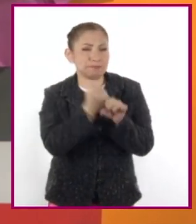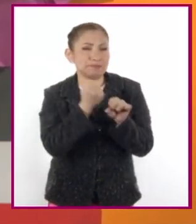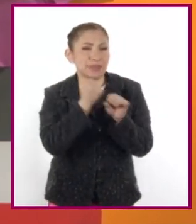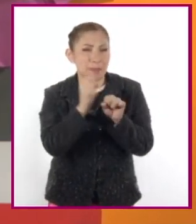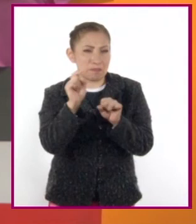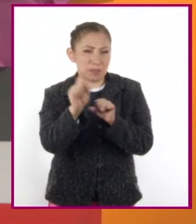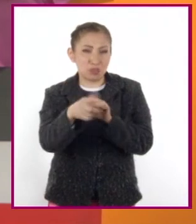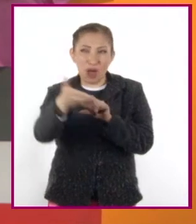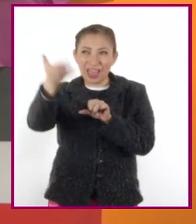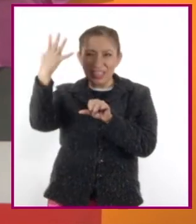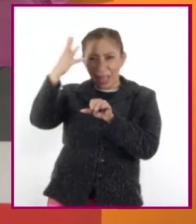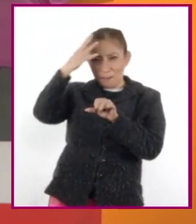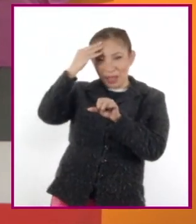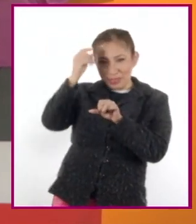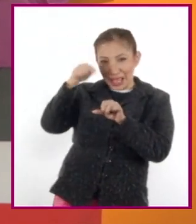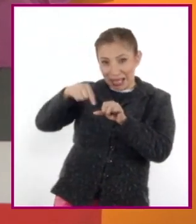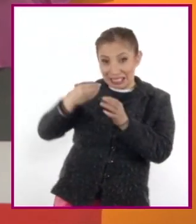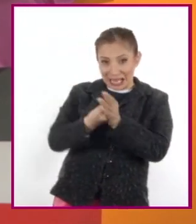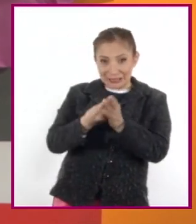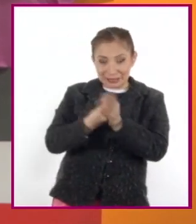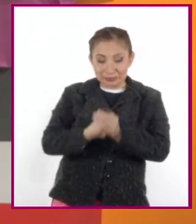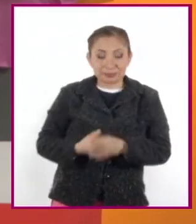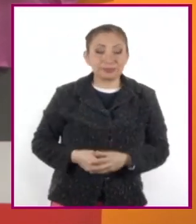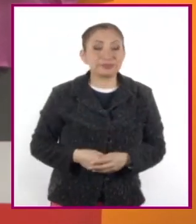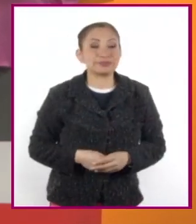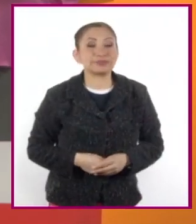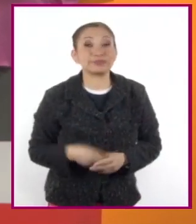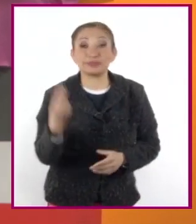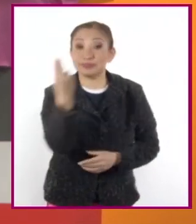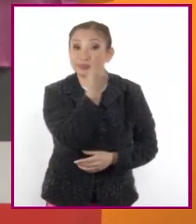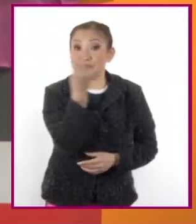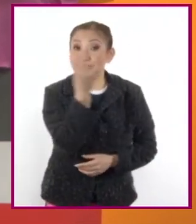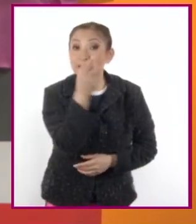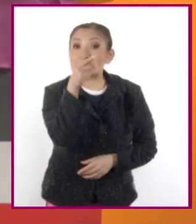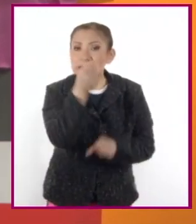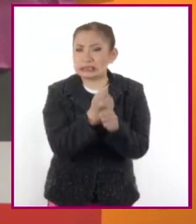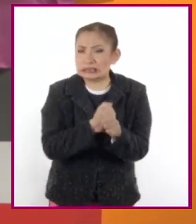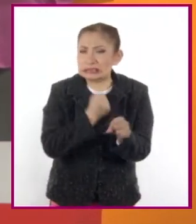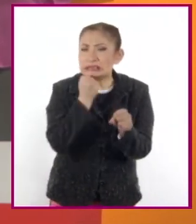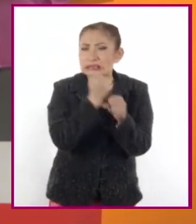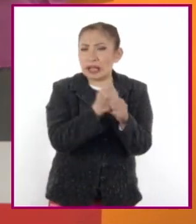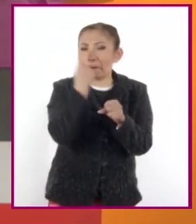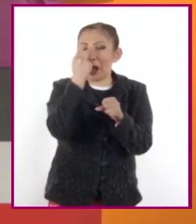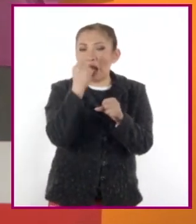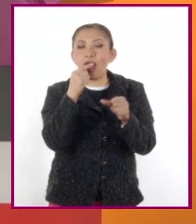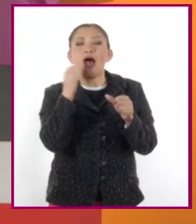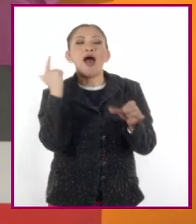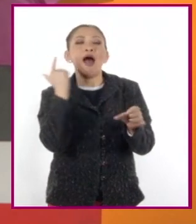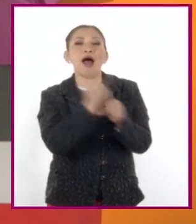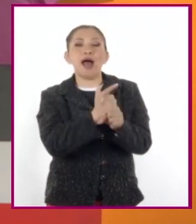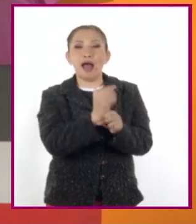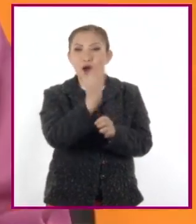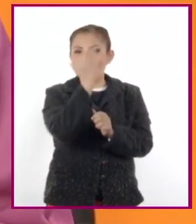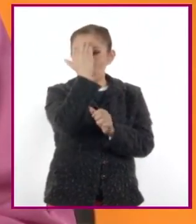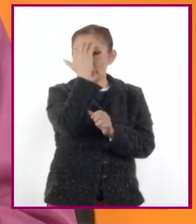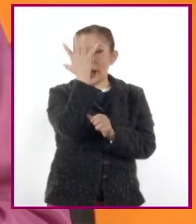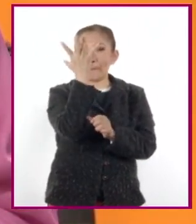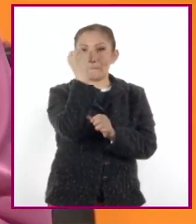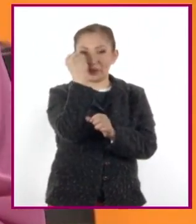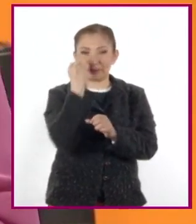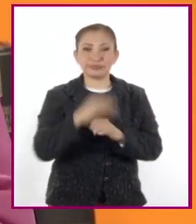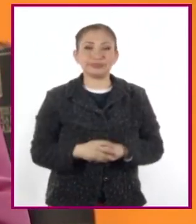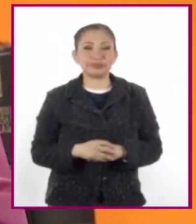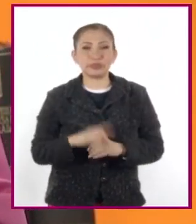nuestro aprendizaje adquirido en esta sesión. Es necesario practicar para reafirmar el conocimiento.